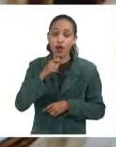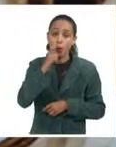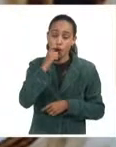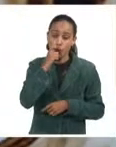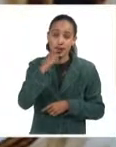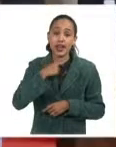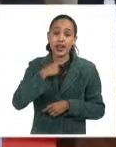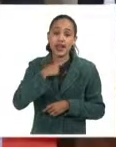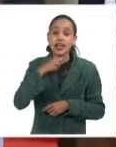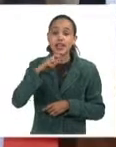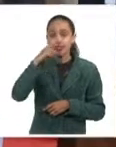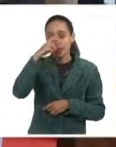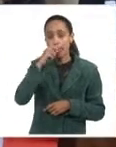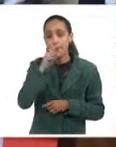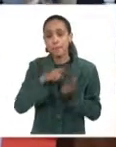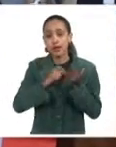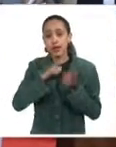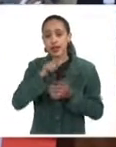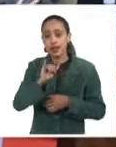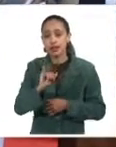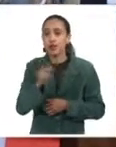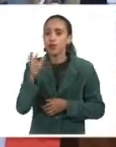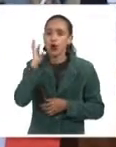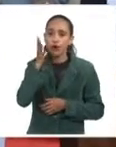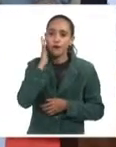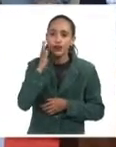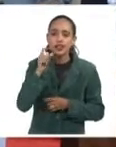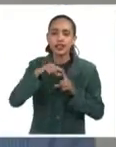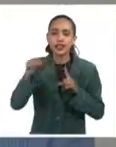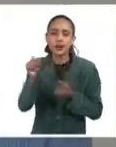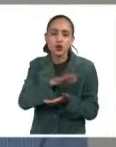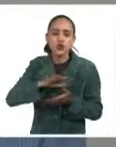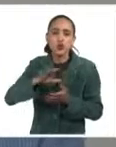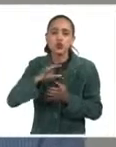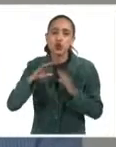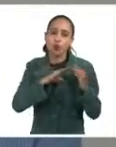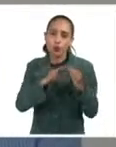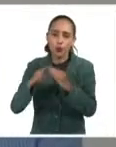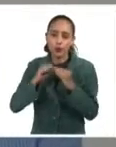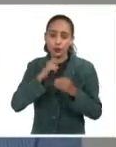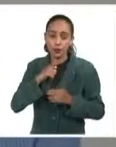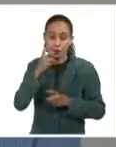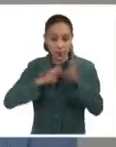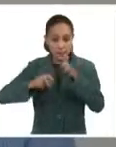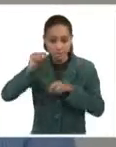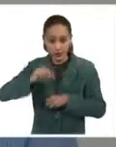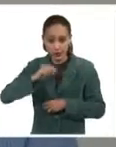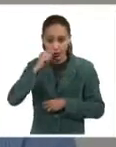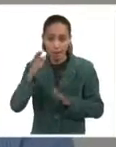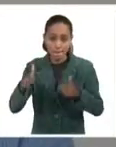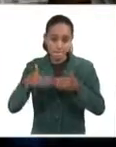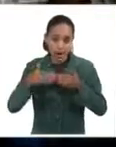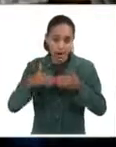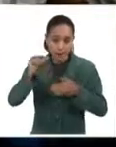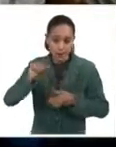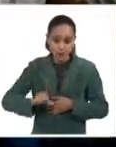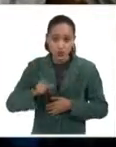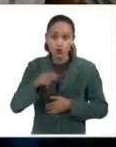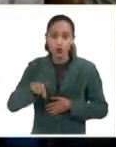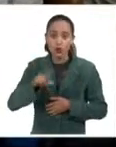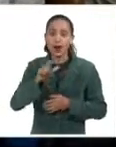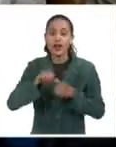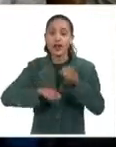canturías y conferencias de temas sociocomunitarios, por ejemplo, la del investigador panameño Luis Quintero,